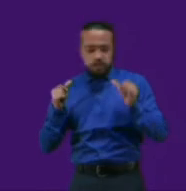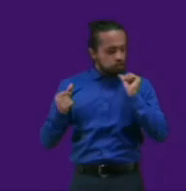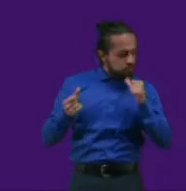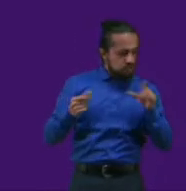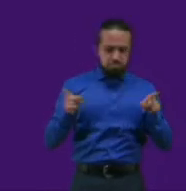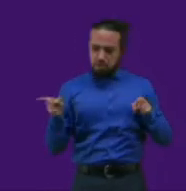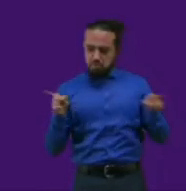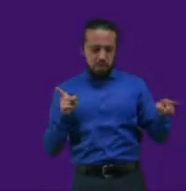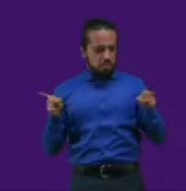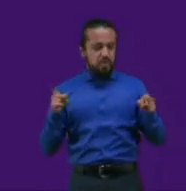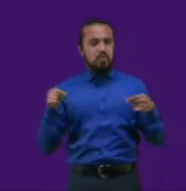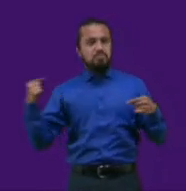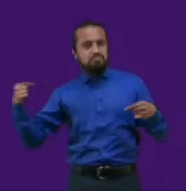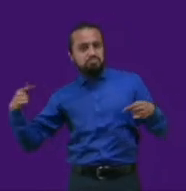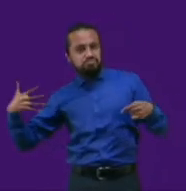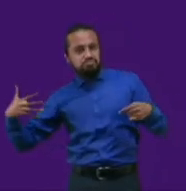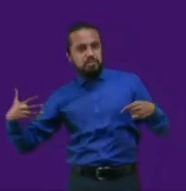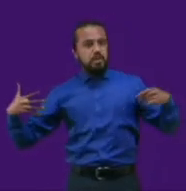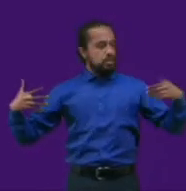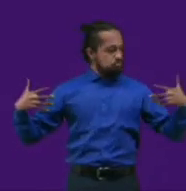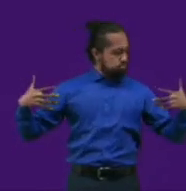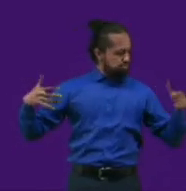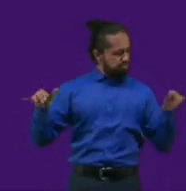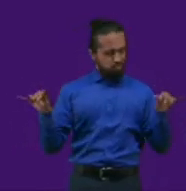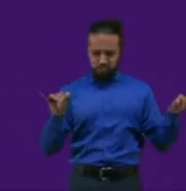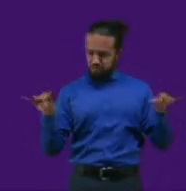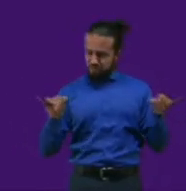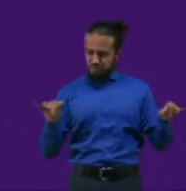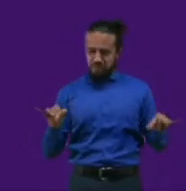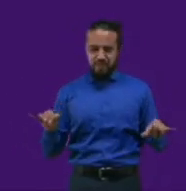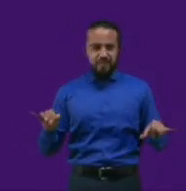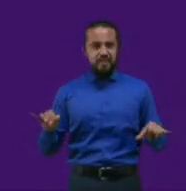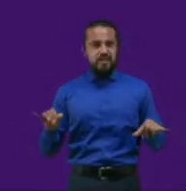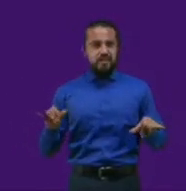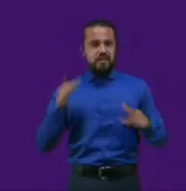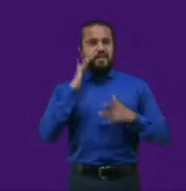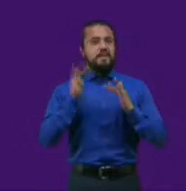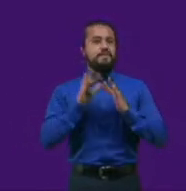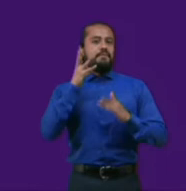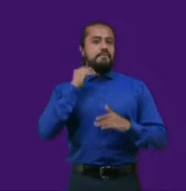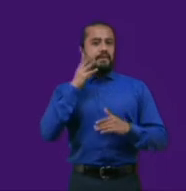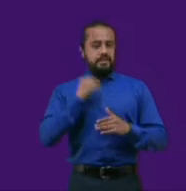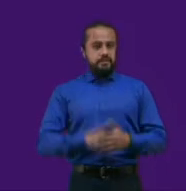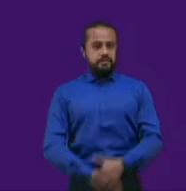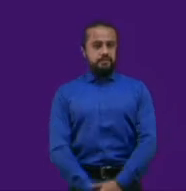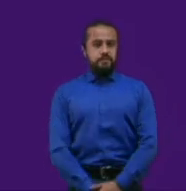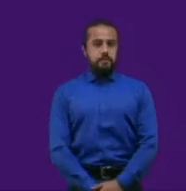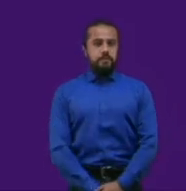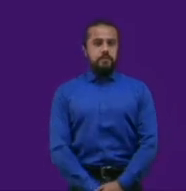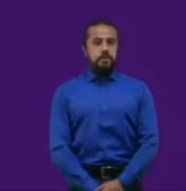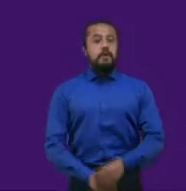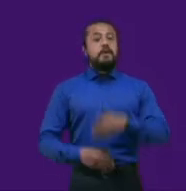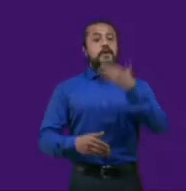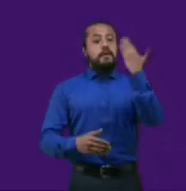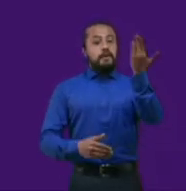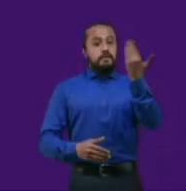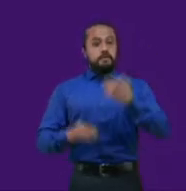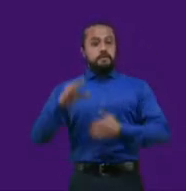repiten pedacitos de esa historia y de esa experiencia. Camila,